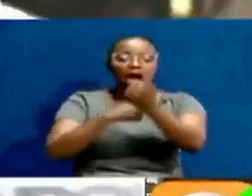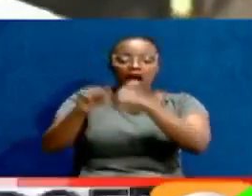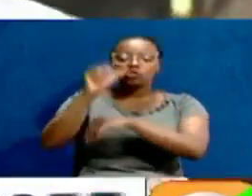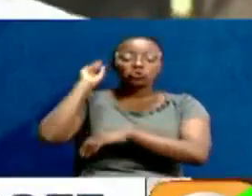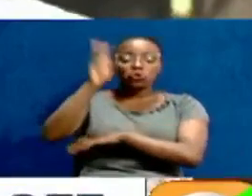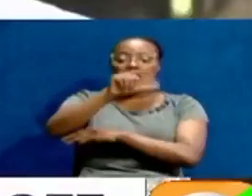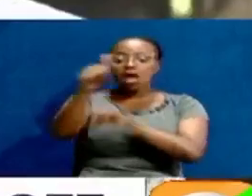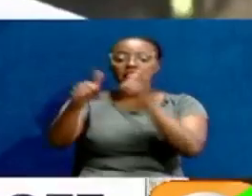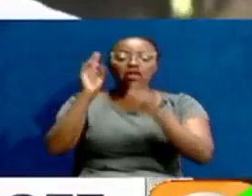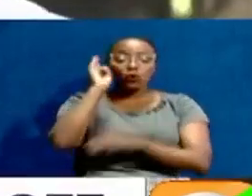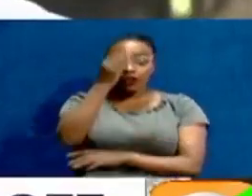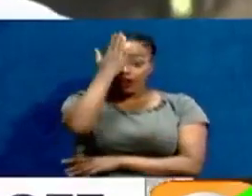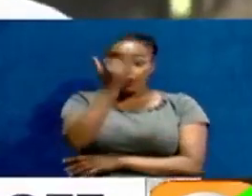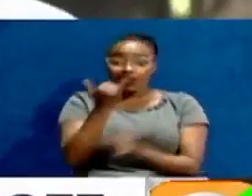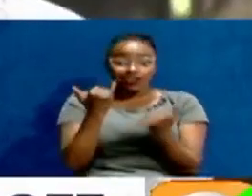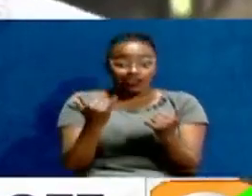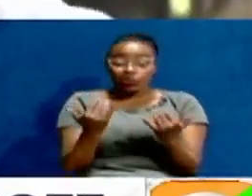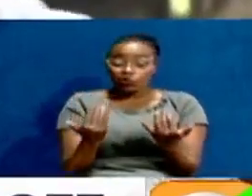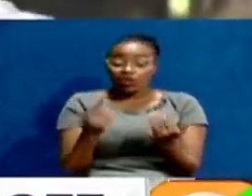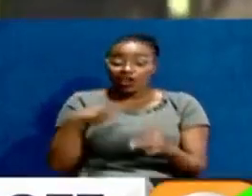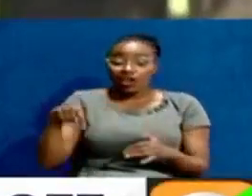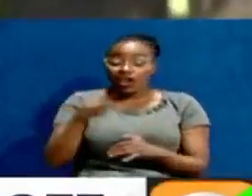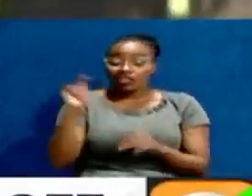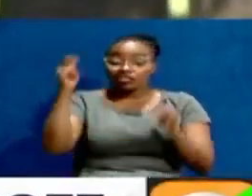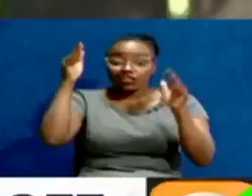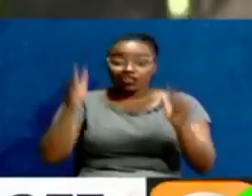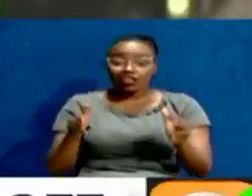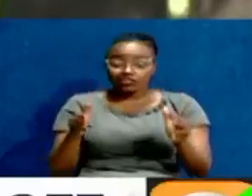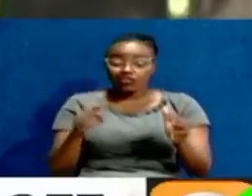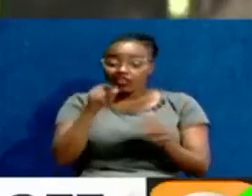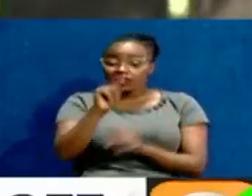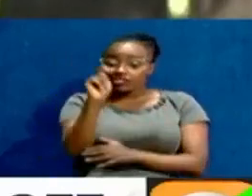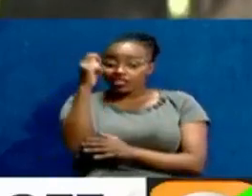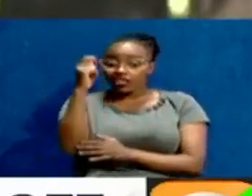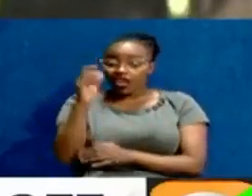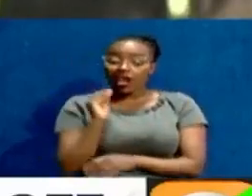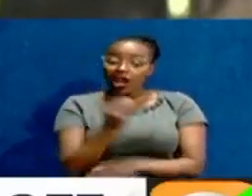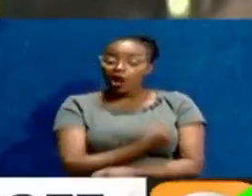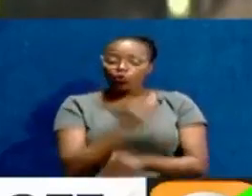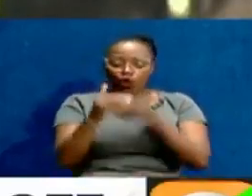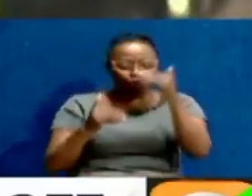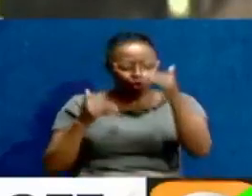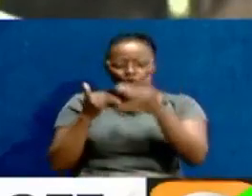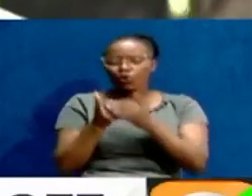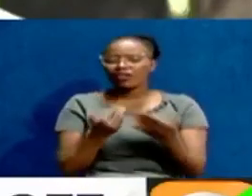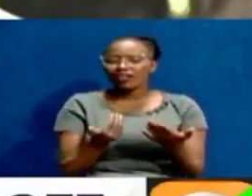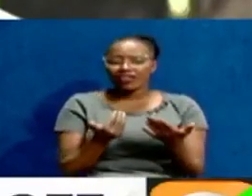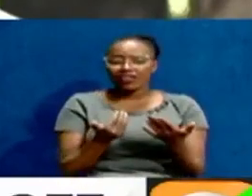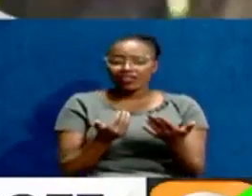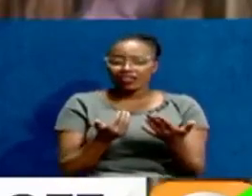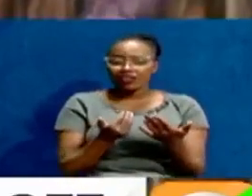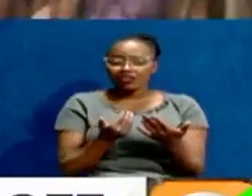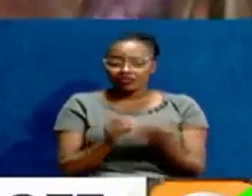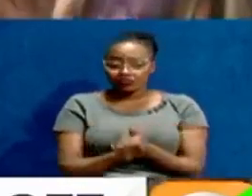other action. Kwa sababu pia, sisi ni wa Kenya, inji hii ni yetu, sisi wote. Muhuri la